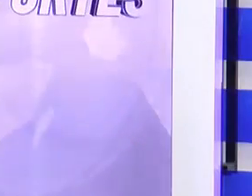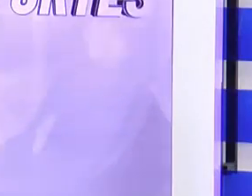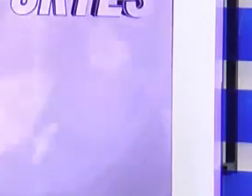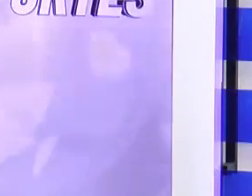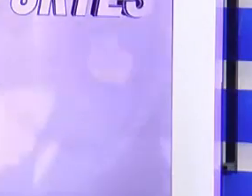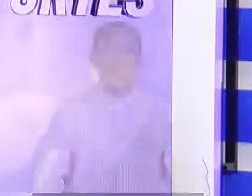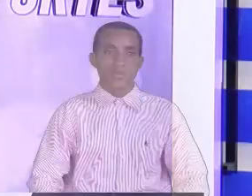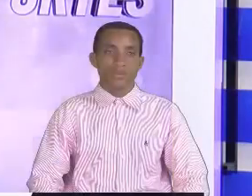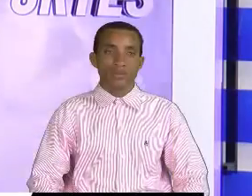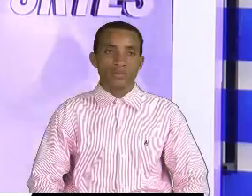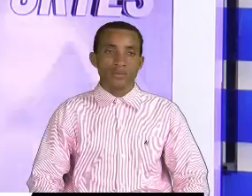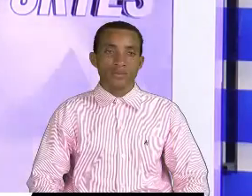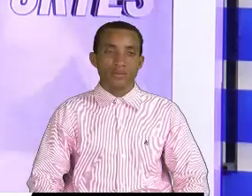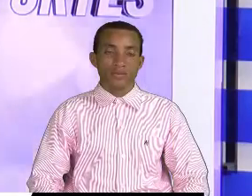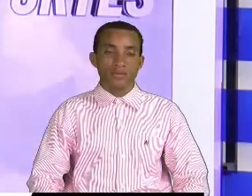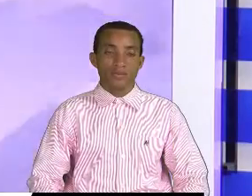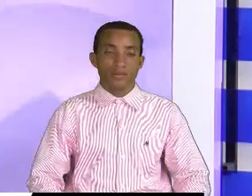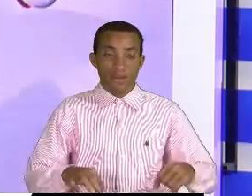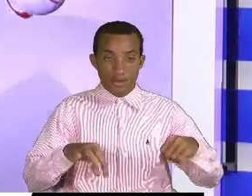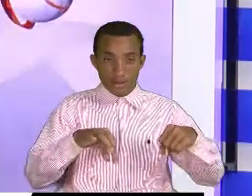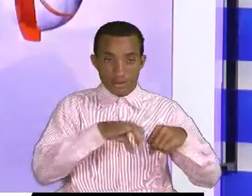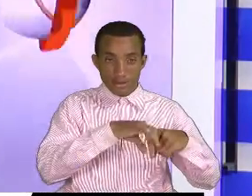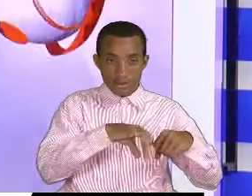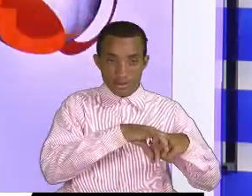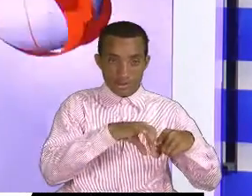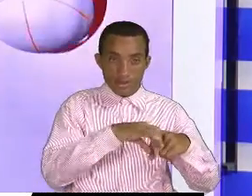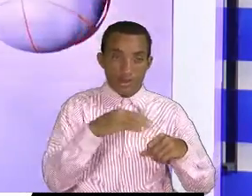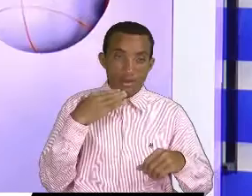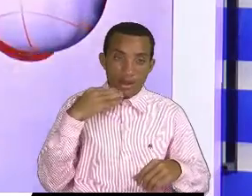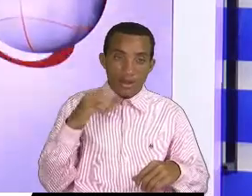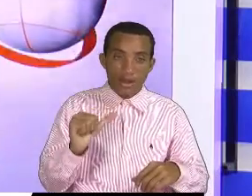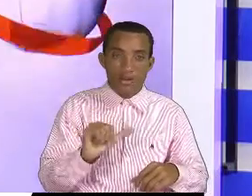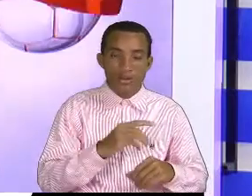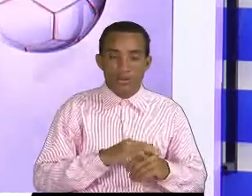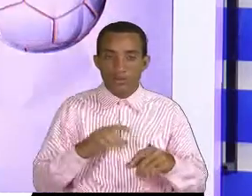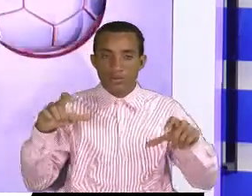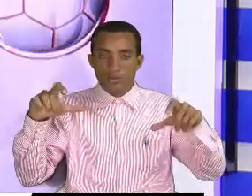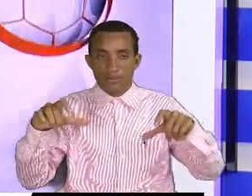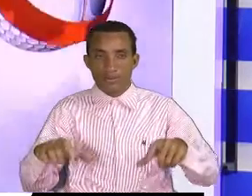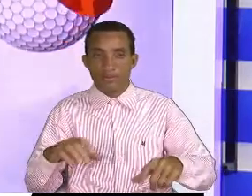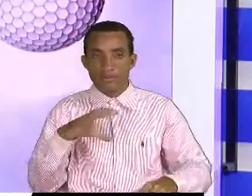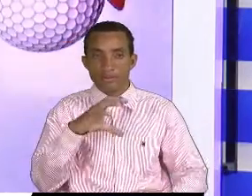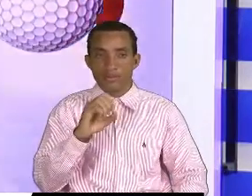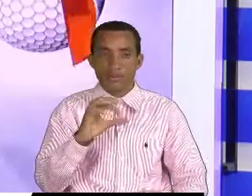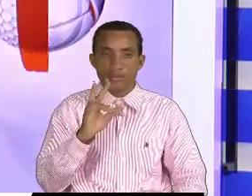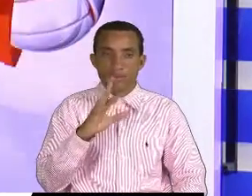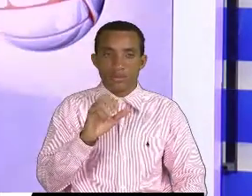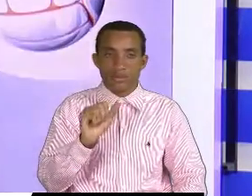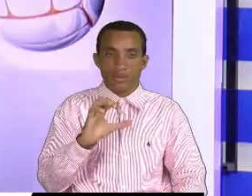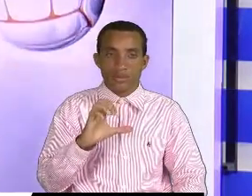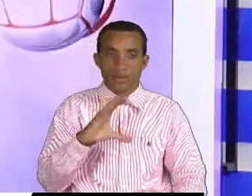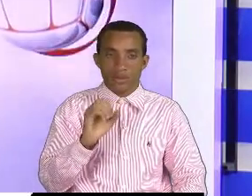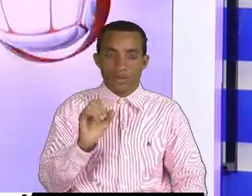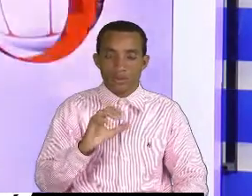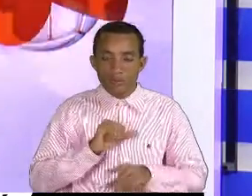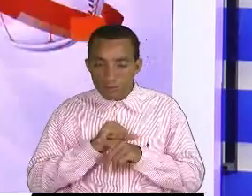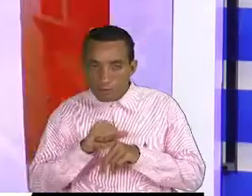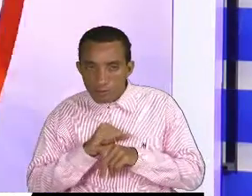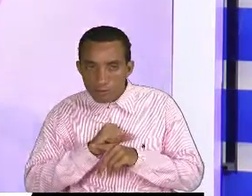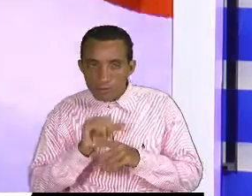Alianza Petrolera Femenino última detalles en sus prácticas en la cancha Cotrae con la Comuna 2 de nuestra ciudad. El equipo se prepara para